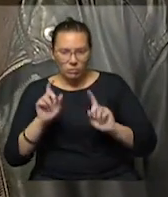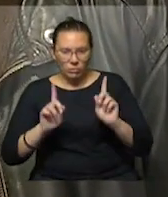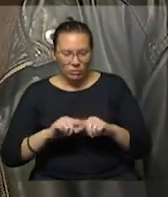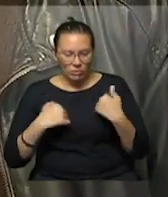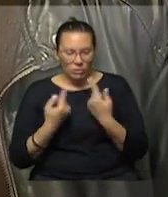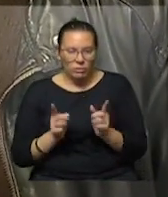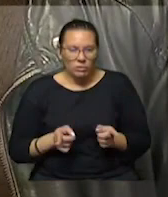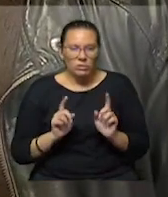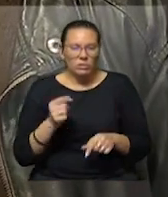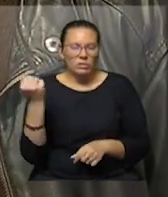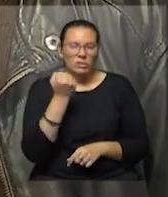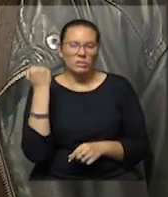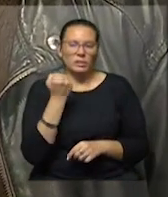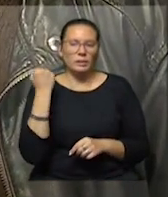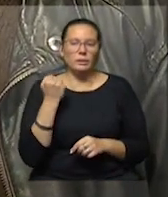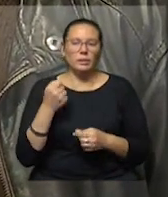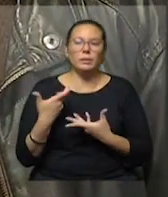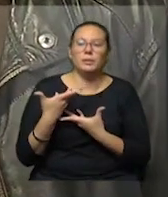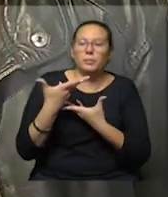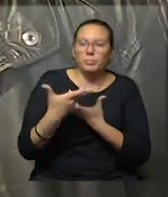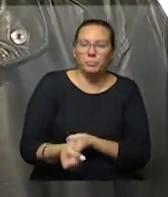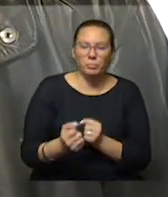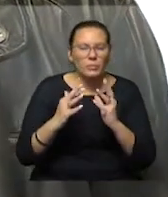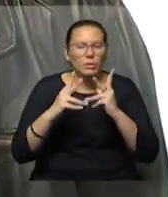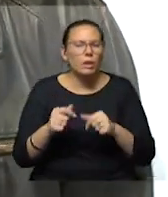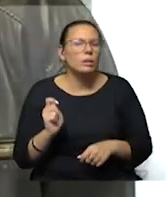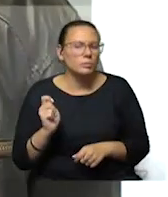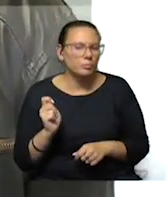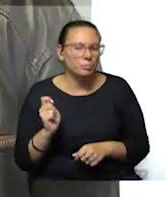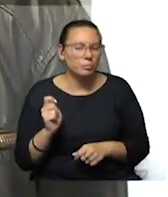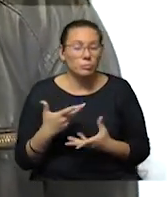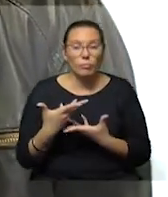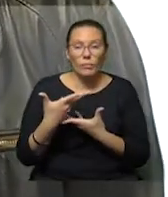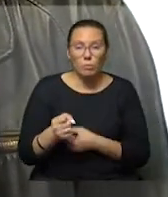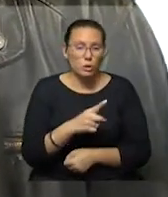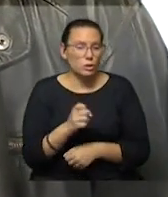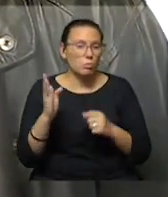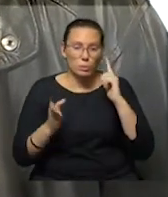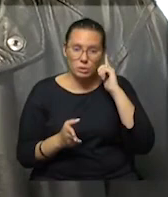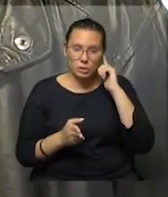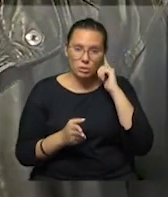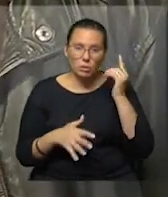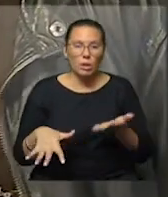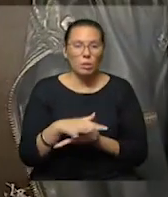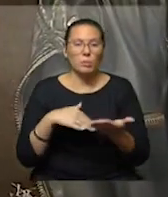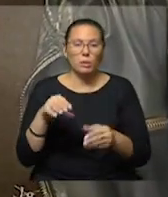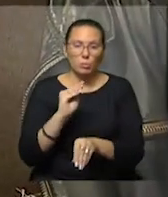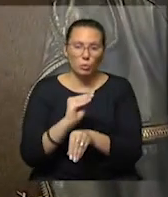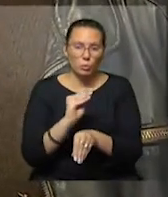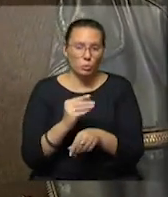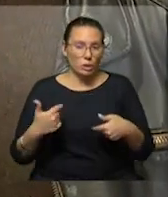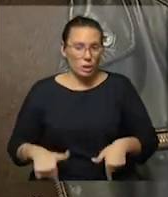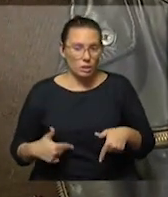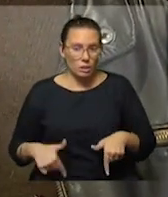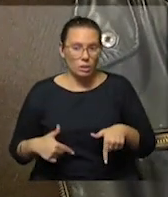insisto para nosotros mismos también no quienes los apoyan en la organización de rastro esto el apoyo es 100% de el departamento de cultura la intendencia